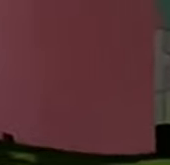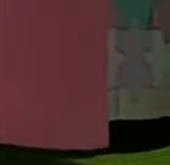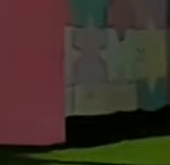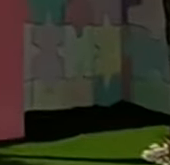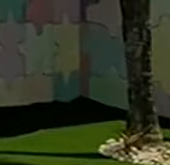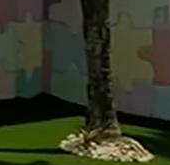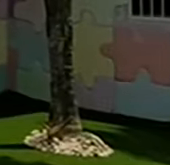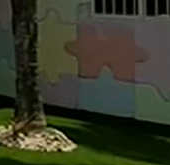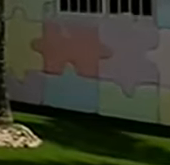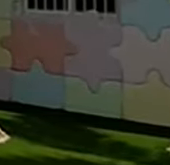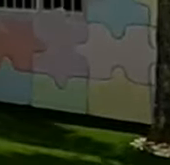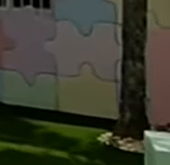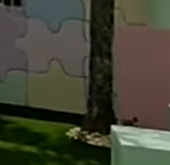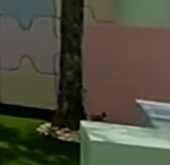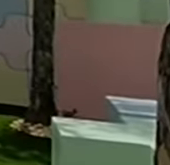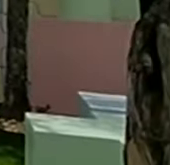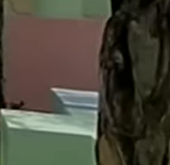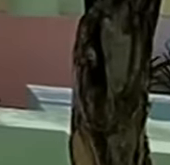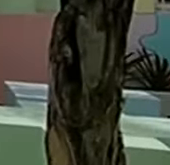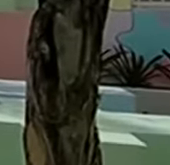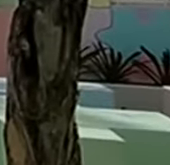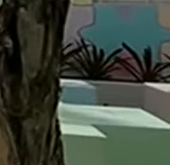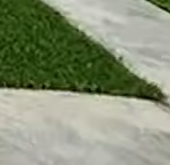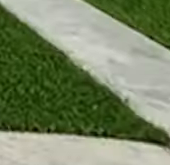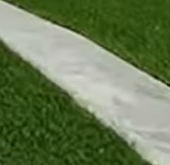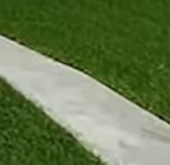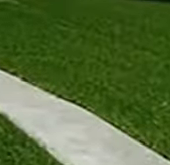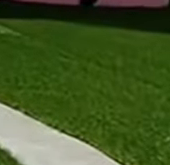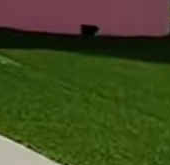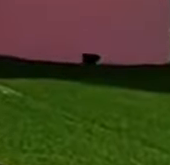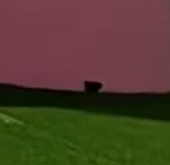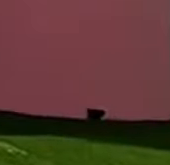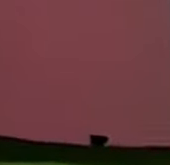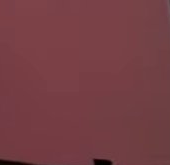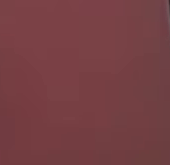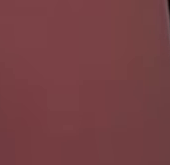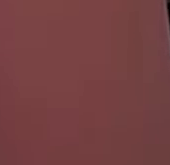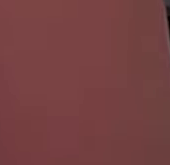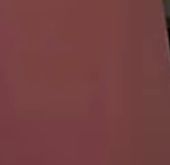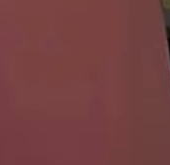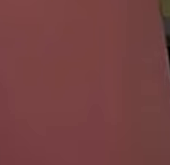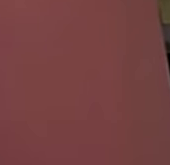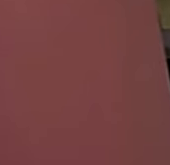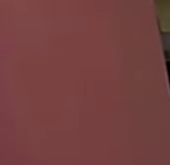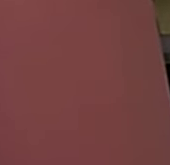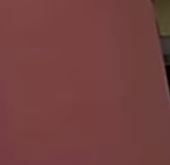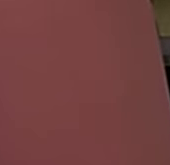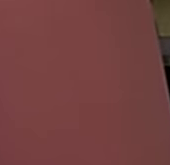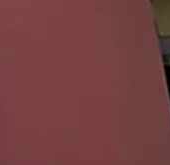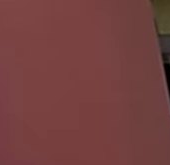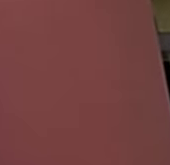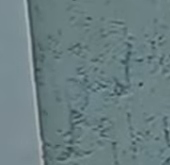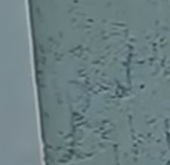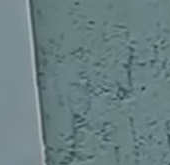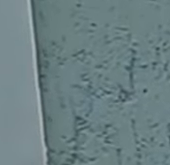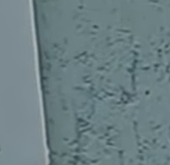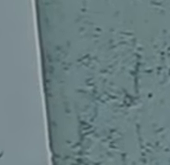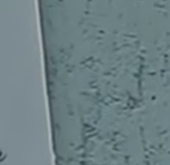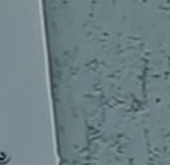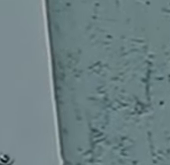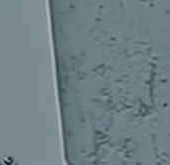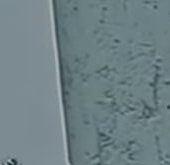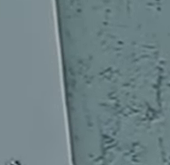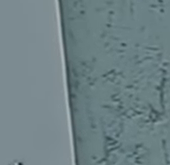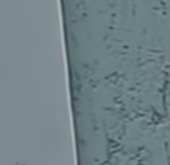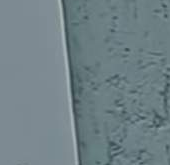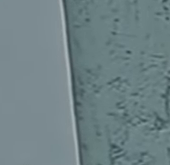con discapacidad en todo el país. El primero acá en Valencia, capital del estado Carabobo. Un servicio